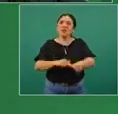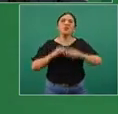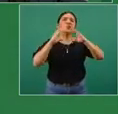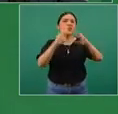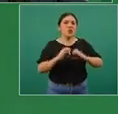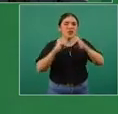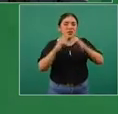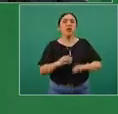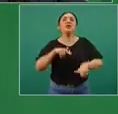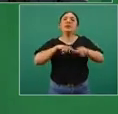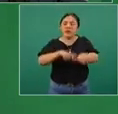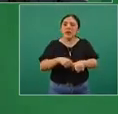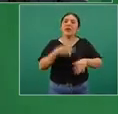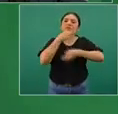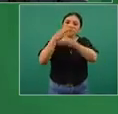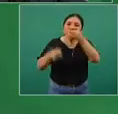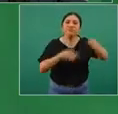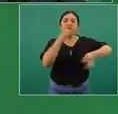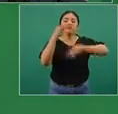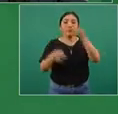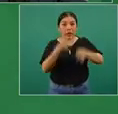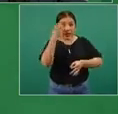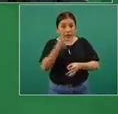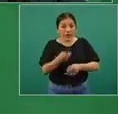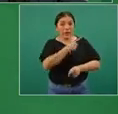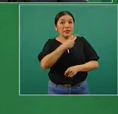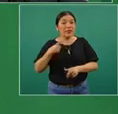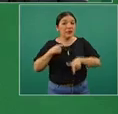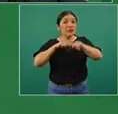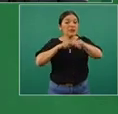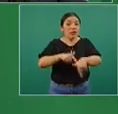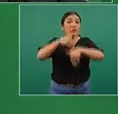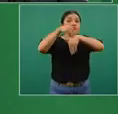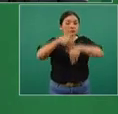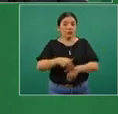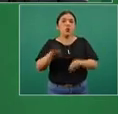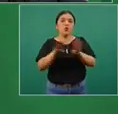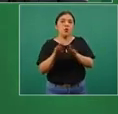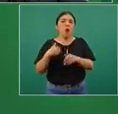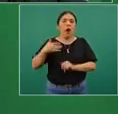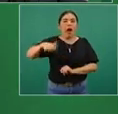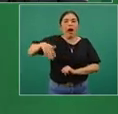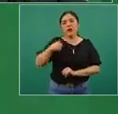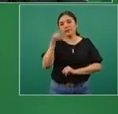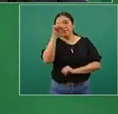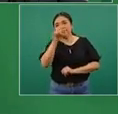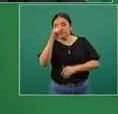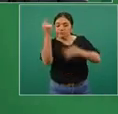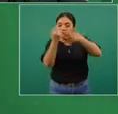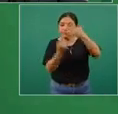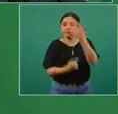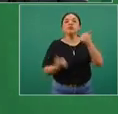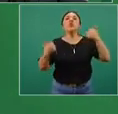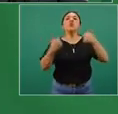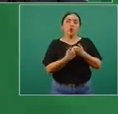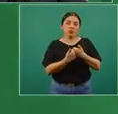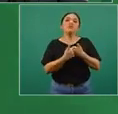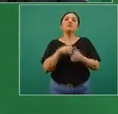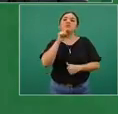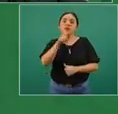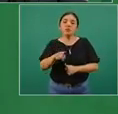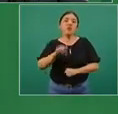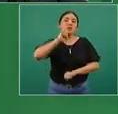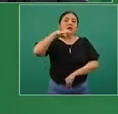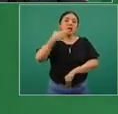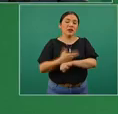y el seguir insistiendo en estas medidas que hemos recomendado ampliamente por parte de